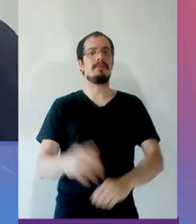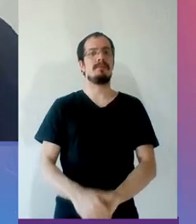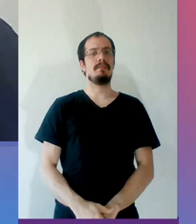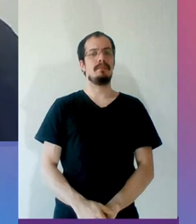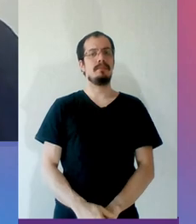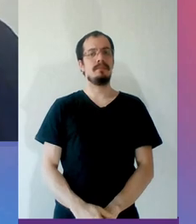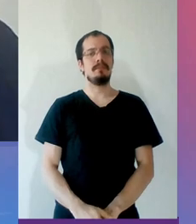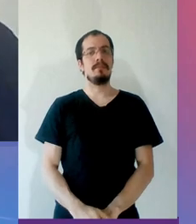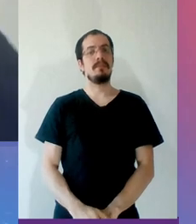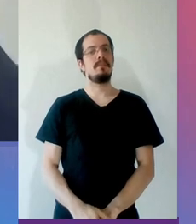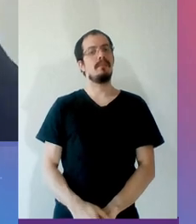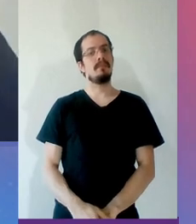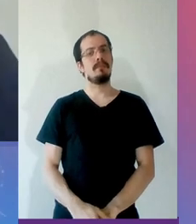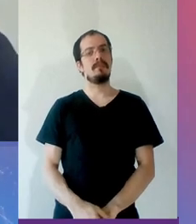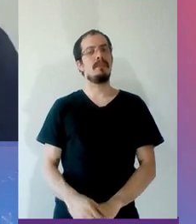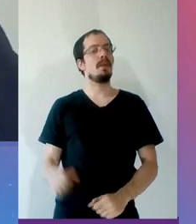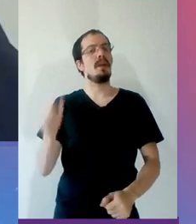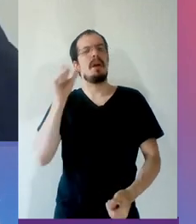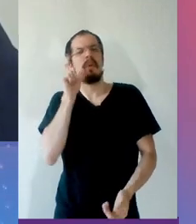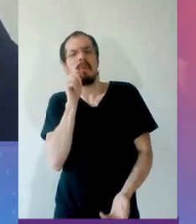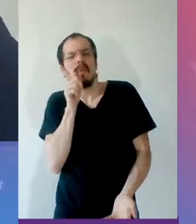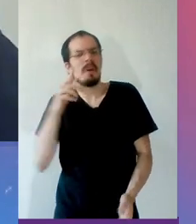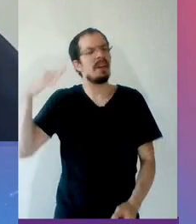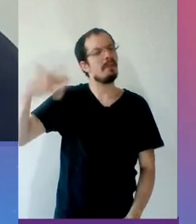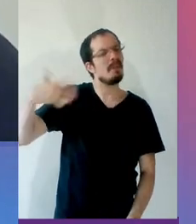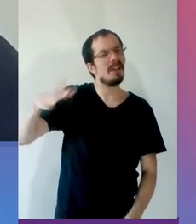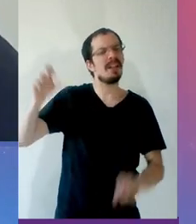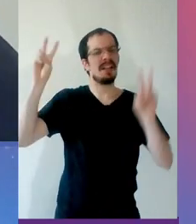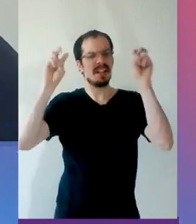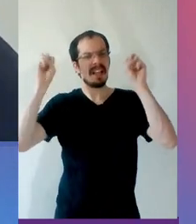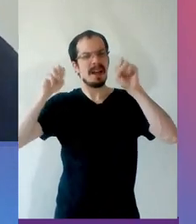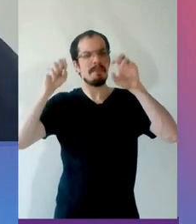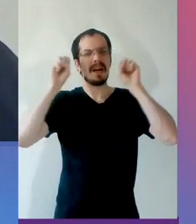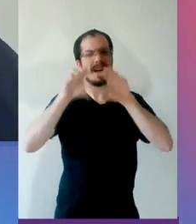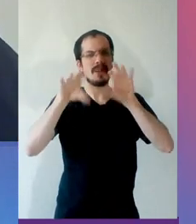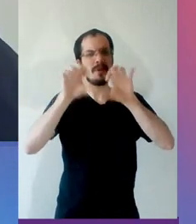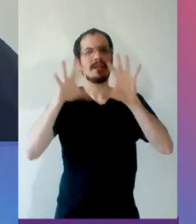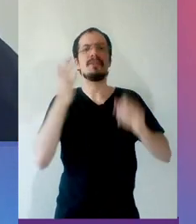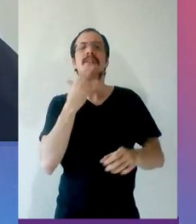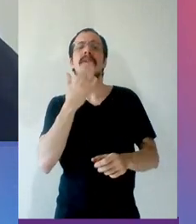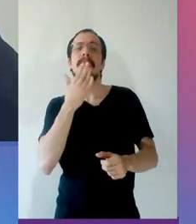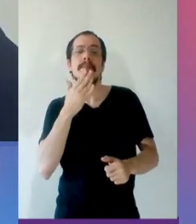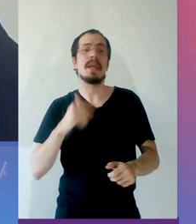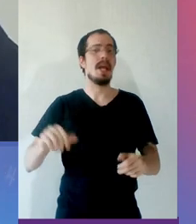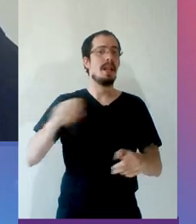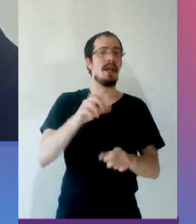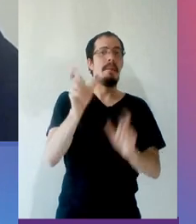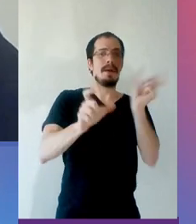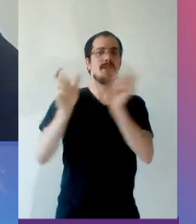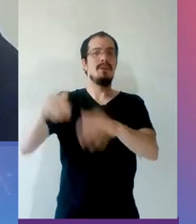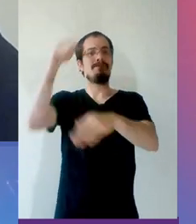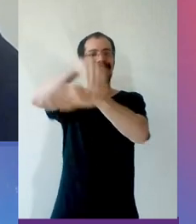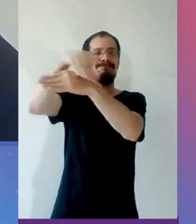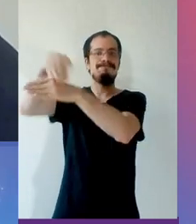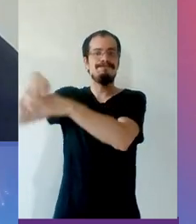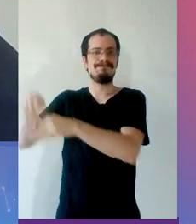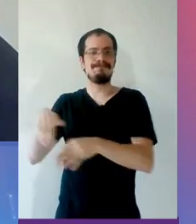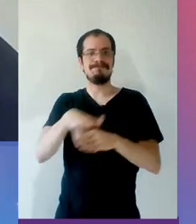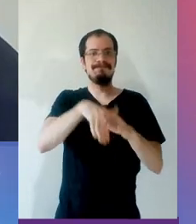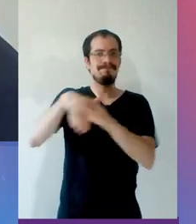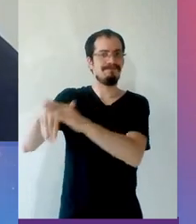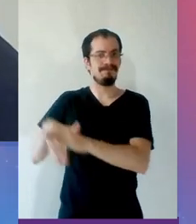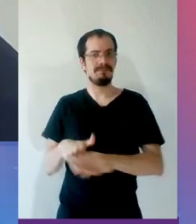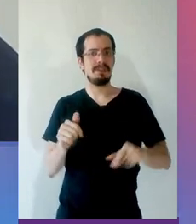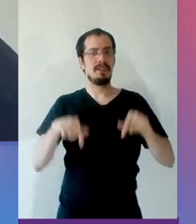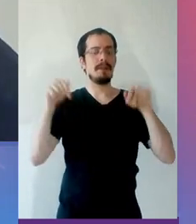dado a que cuál es la importancia de la educación y de la democratización de la educación en el modelo